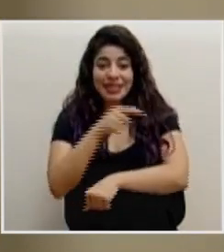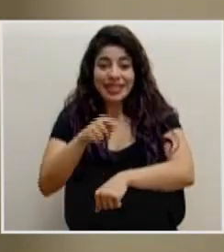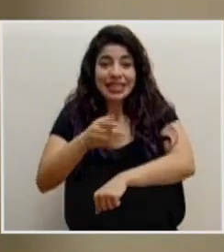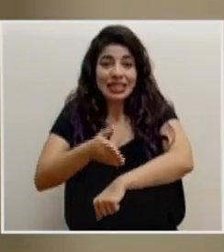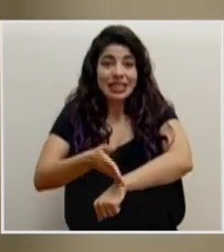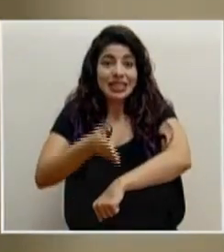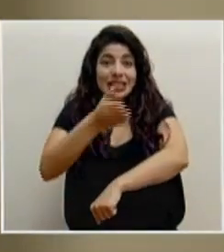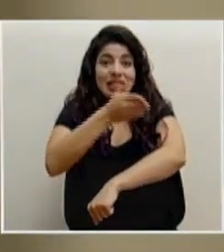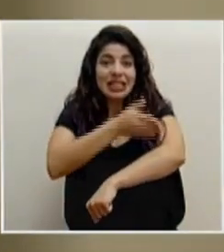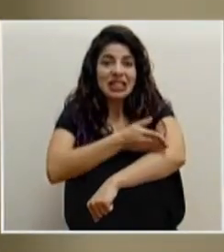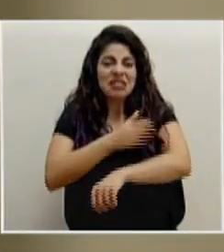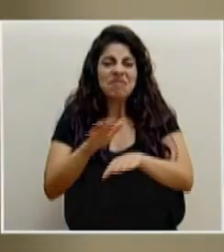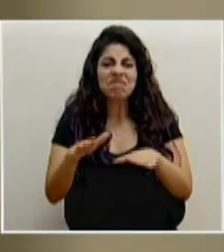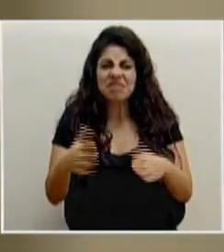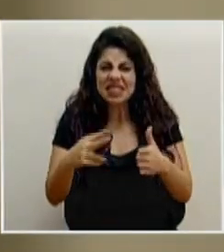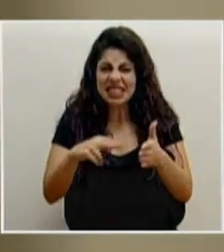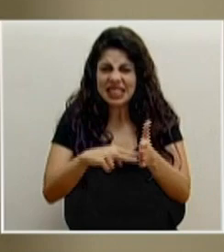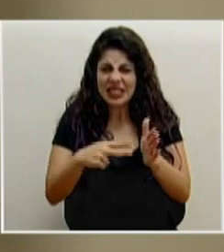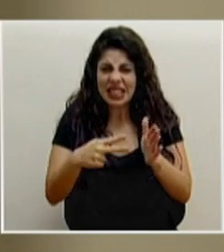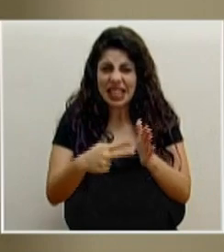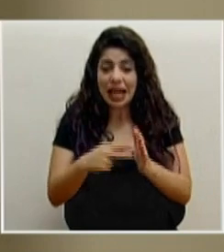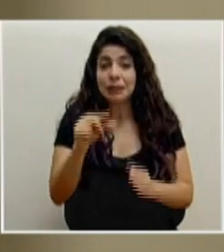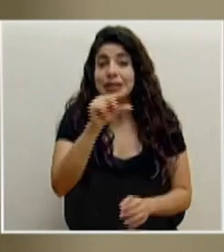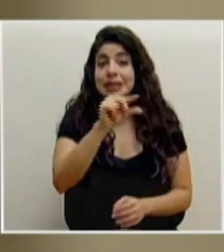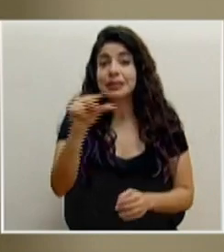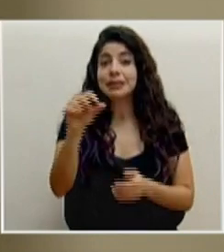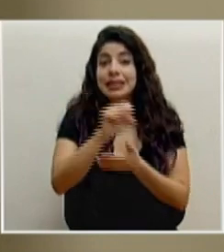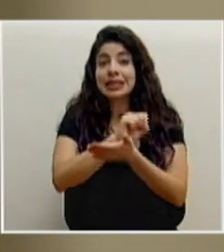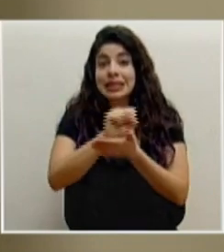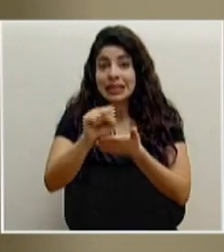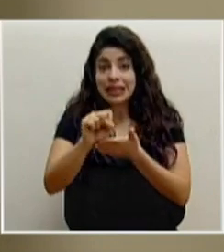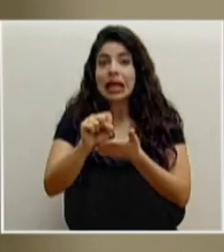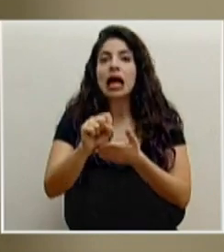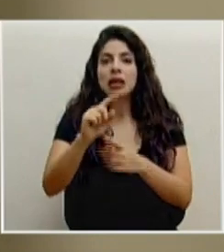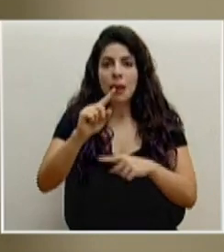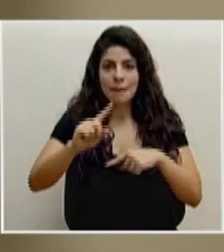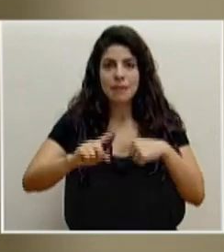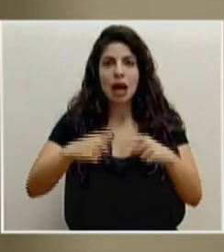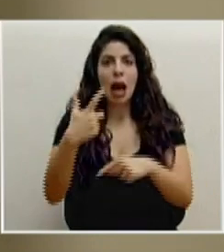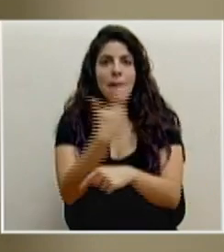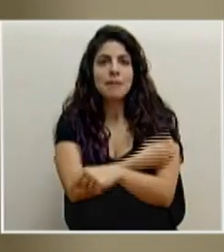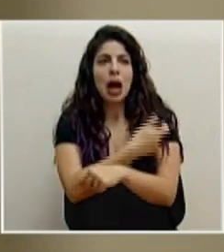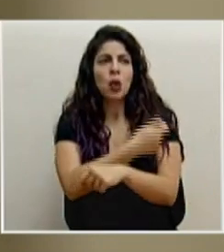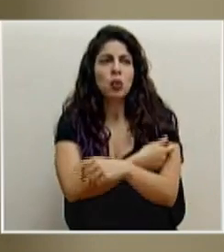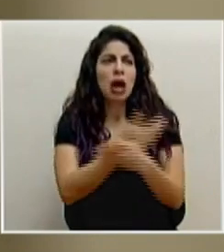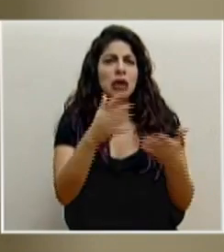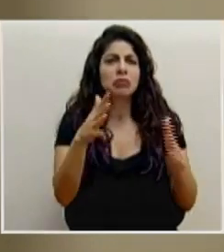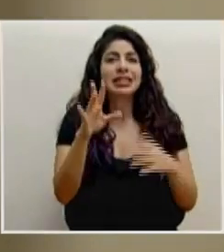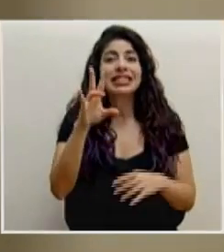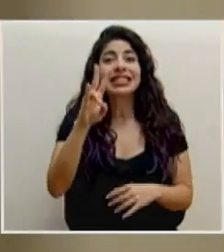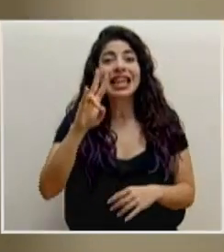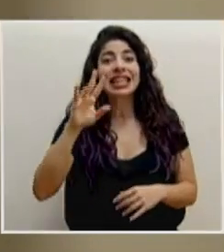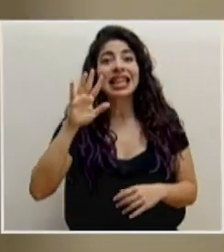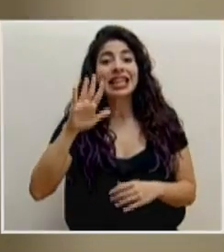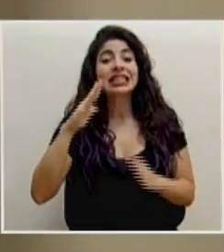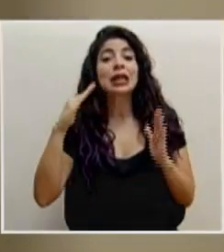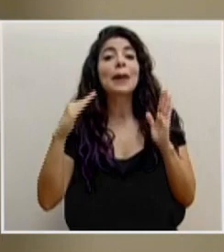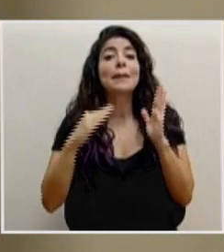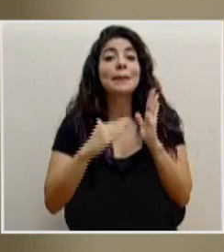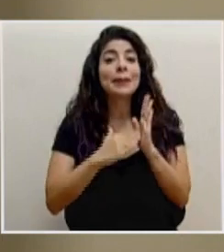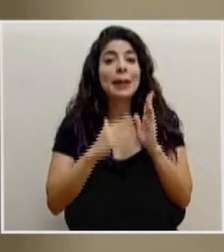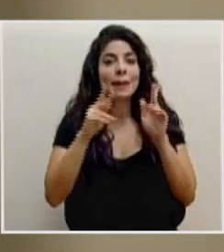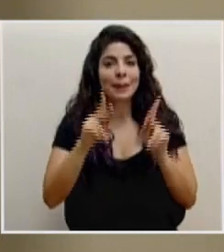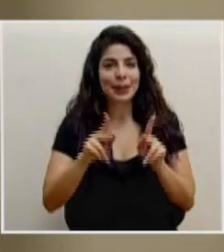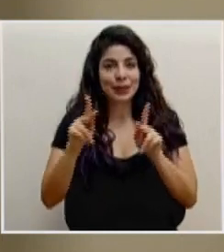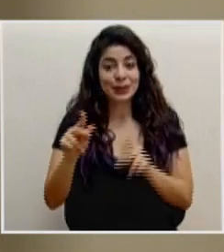optimización va a significar que durante la Semana Santa se van a vacunar cerca de 75,000 personas.